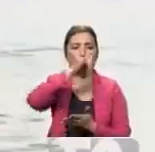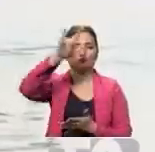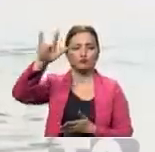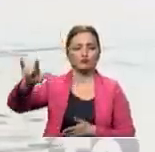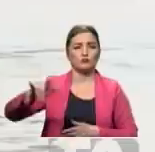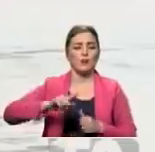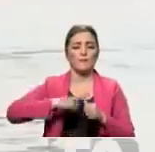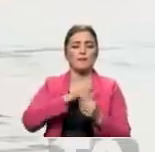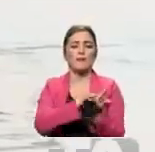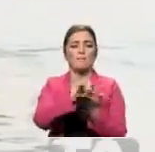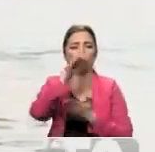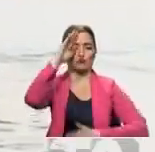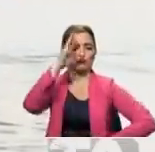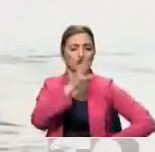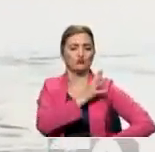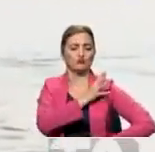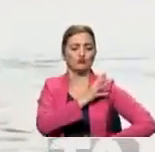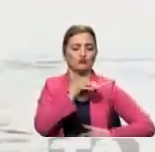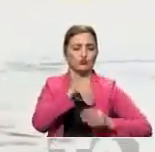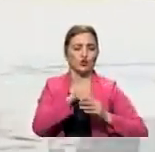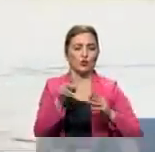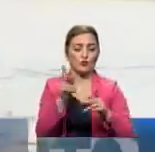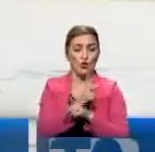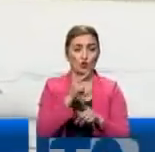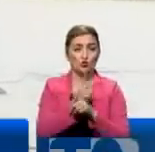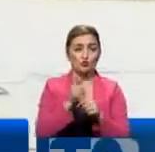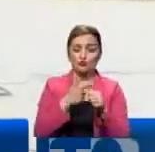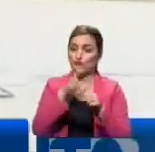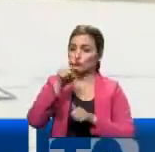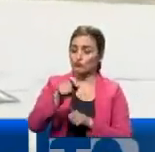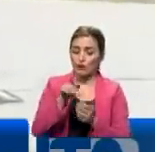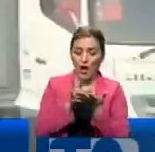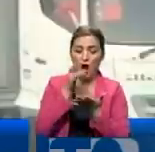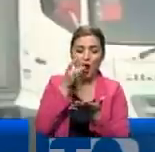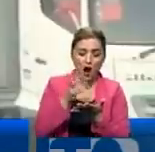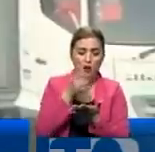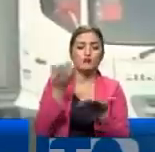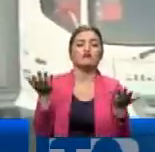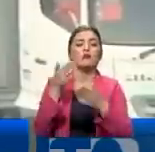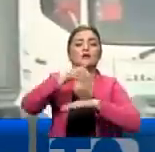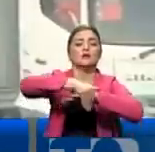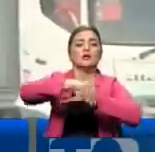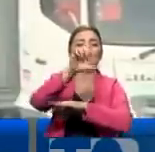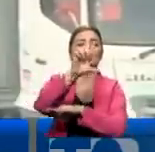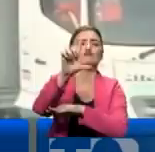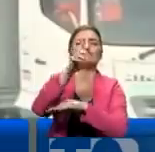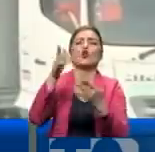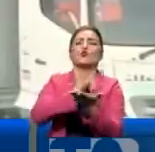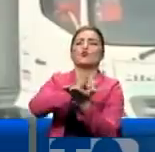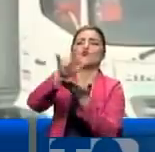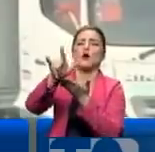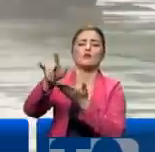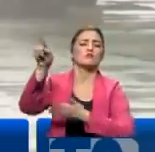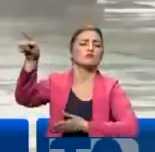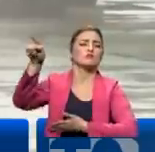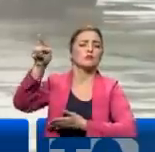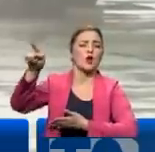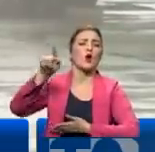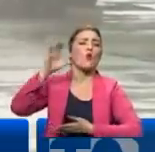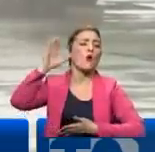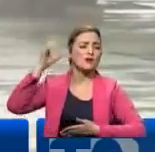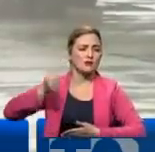El primer avión de las Fuerzas Armadas con alimentos de primera necesidad y medicamentos arribó la tarde de este lunes al aeropuerto Mariscal Amar de